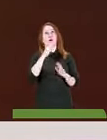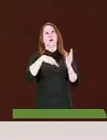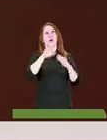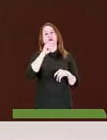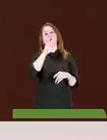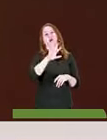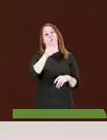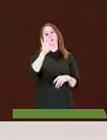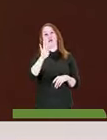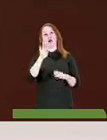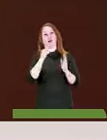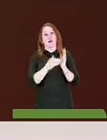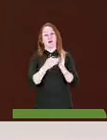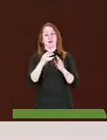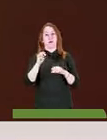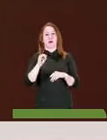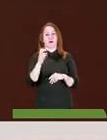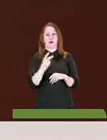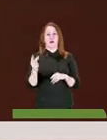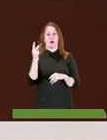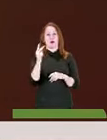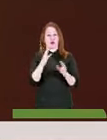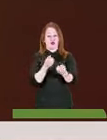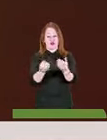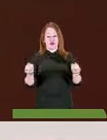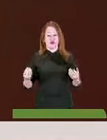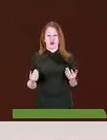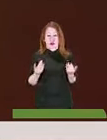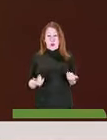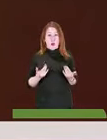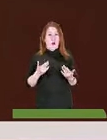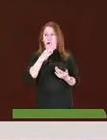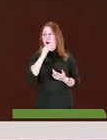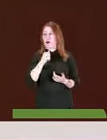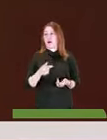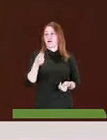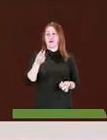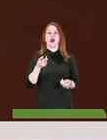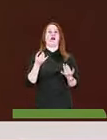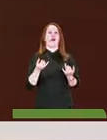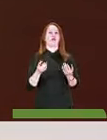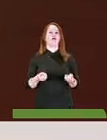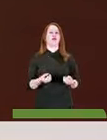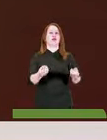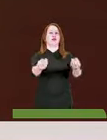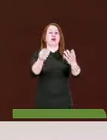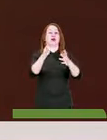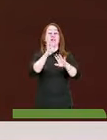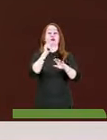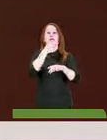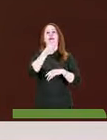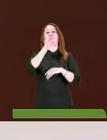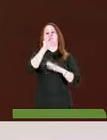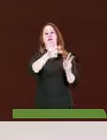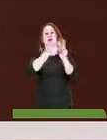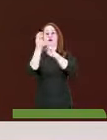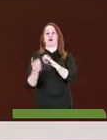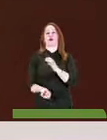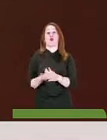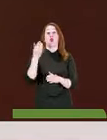cuadrados de jardinería. Hoy no hay ni 900 metros en la 68 jardinería. Vamos a tener en total 13 puentes peatonales nuevos, 7